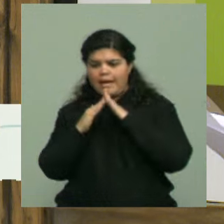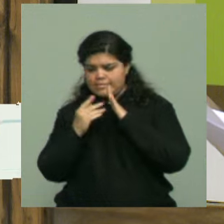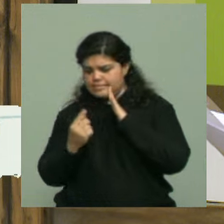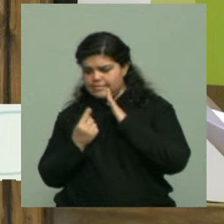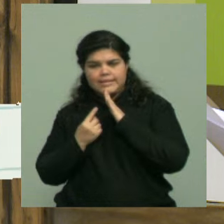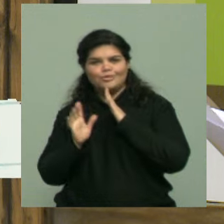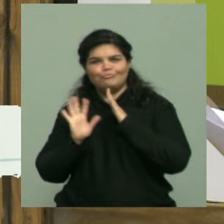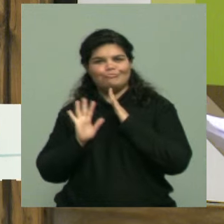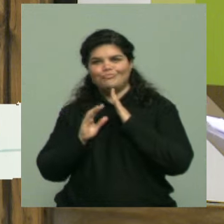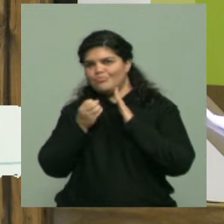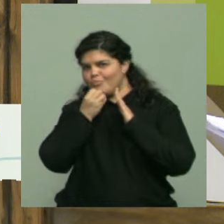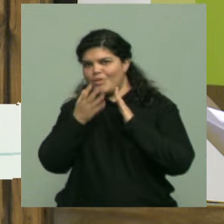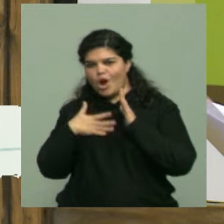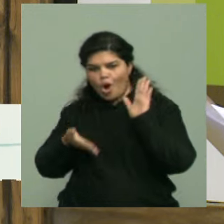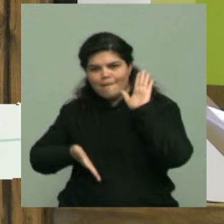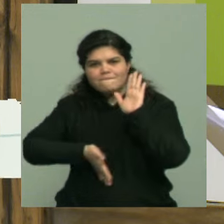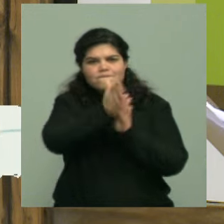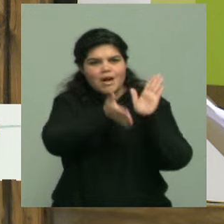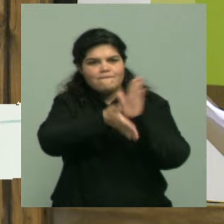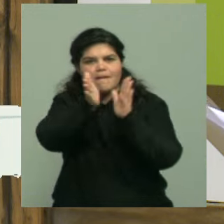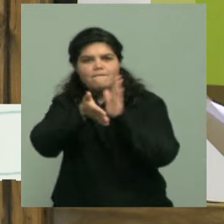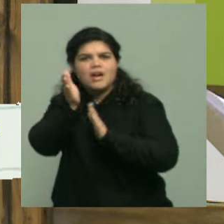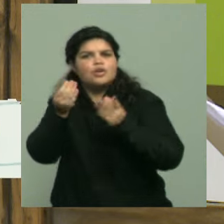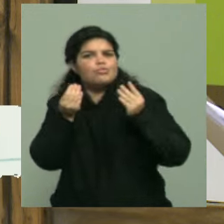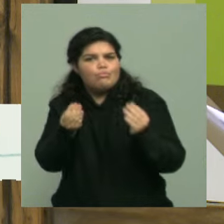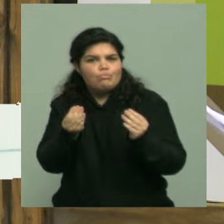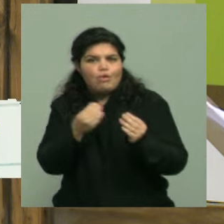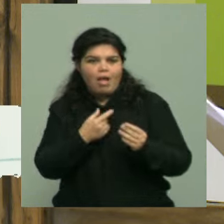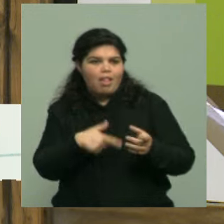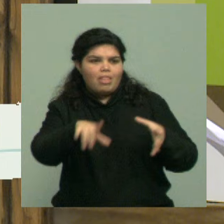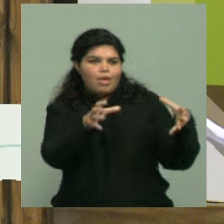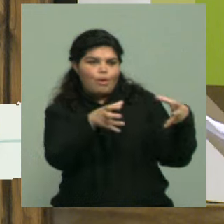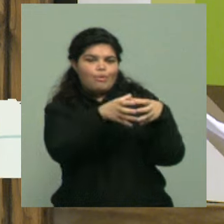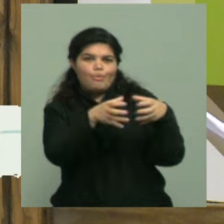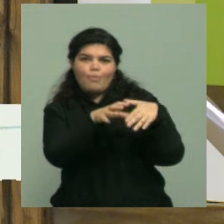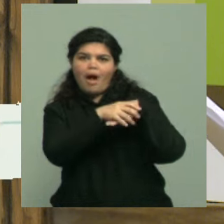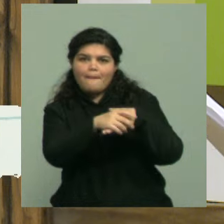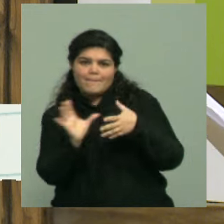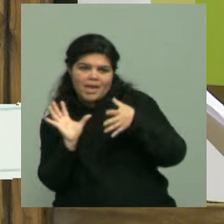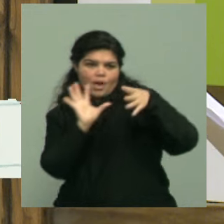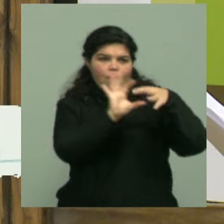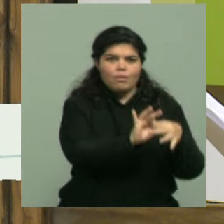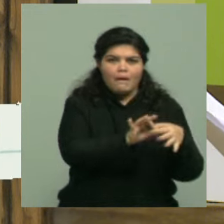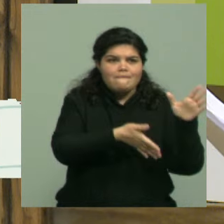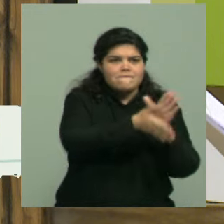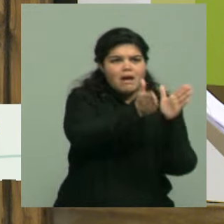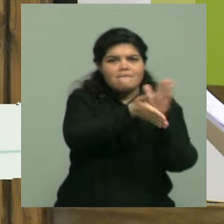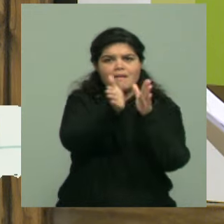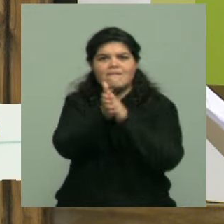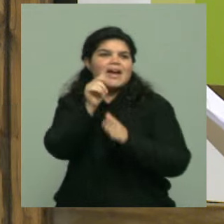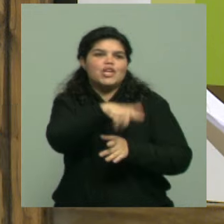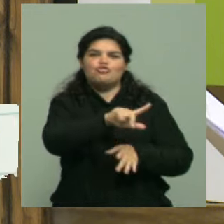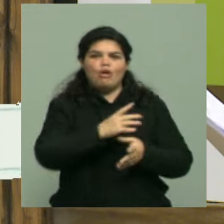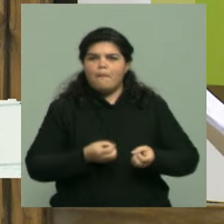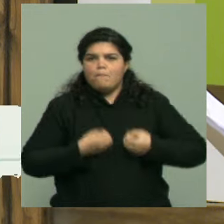Y encuentra en ellos esa espontaneidad, esa magia, ese espíritu diferente.